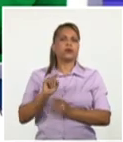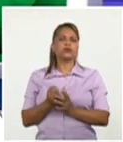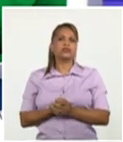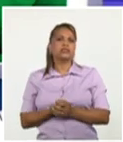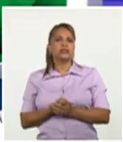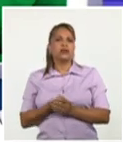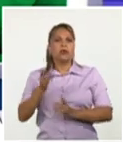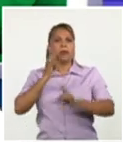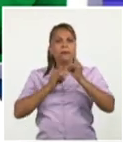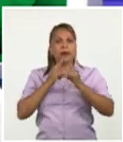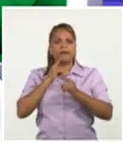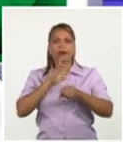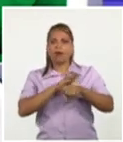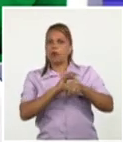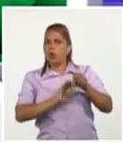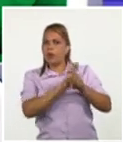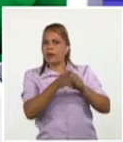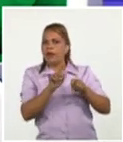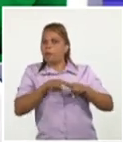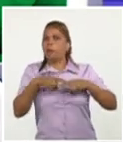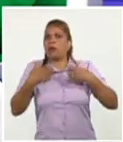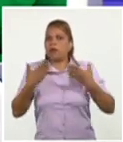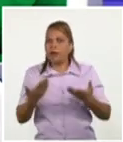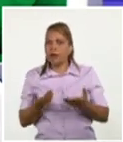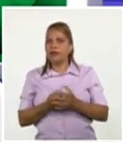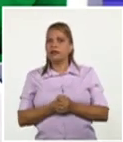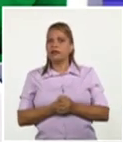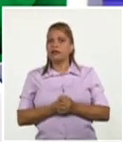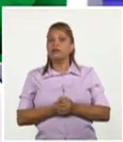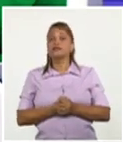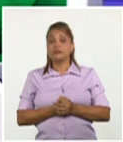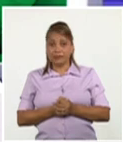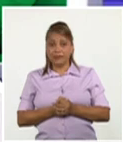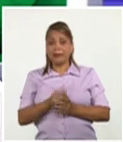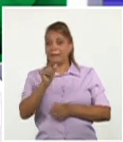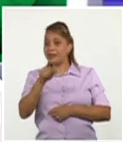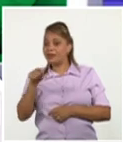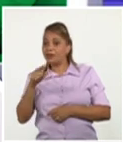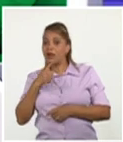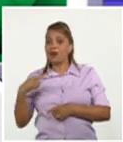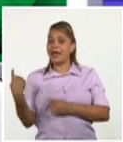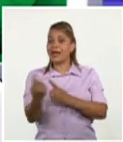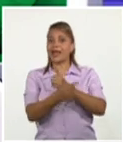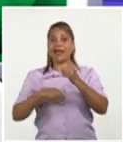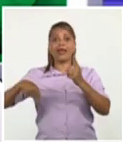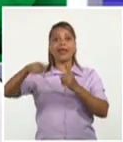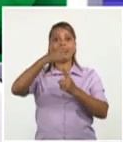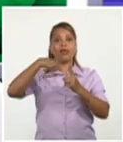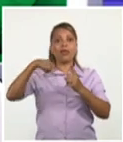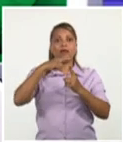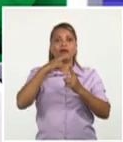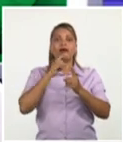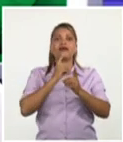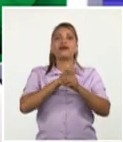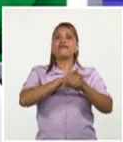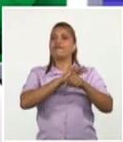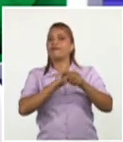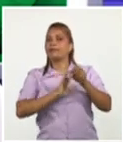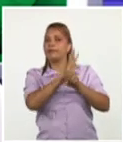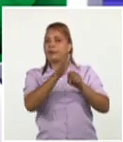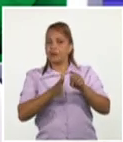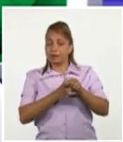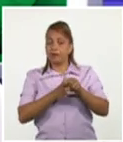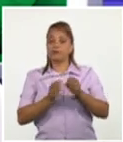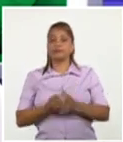lactante teniendo contacto con tantas personas en momentos de pandemia? El paciente grave de 1 año de edad que habíamos